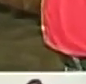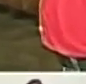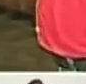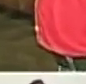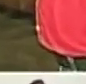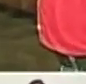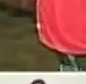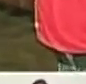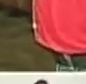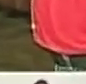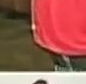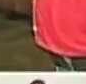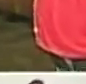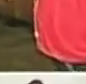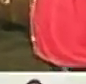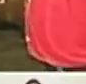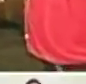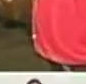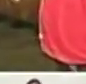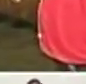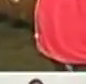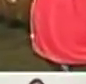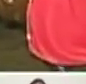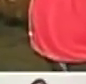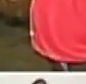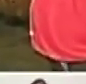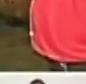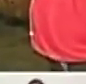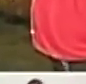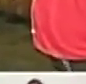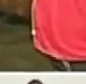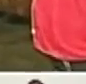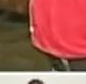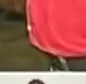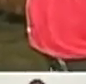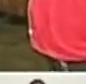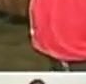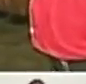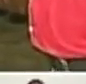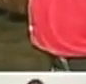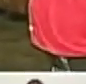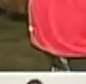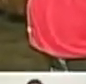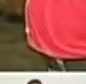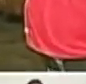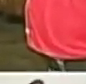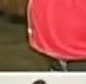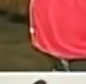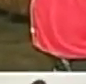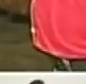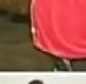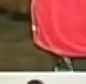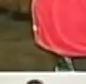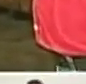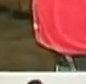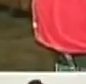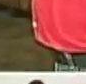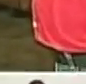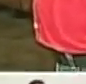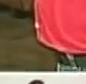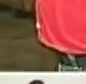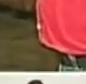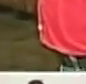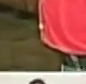todo lo que era la dependencia tecnológica para lograr la independencia tecnológica completa de